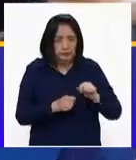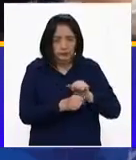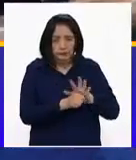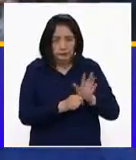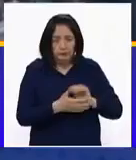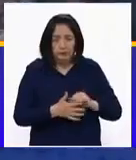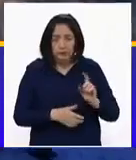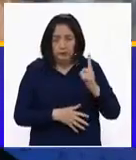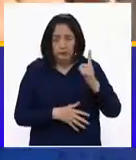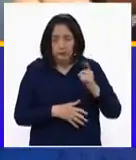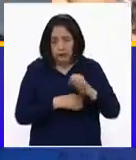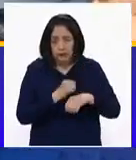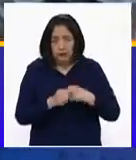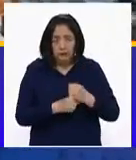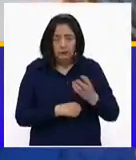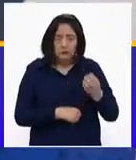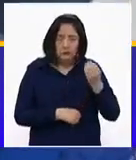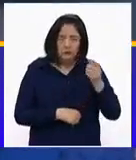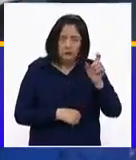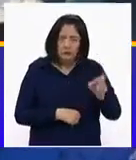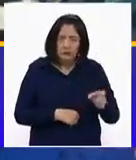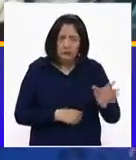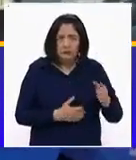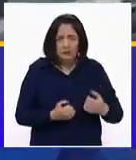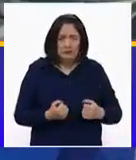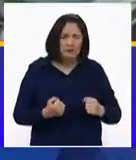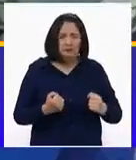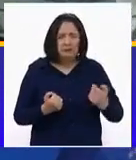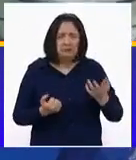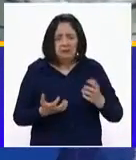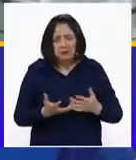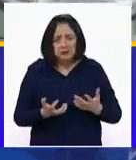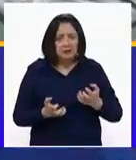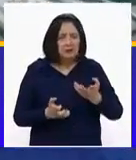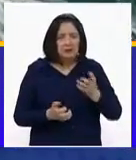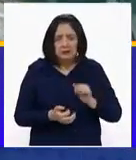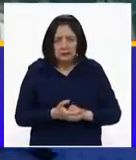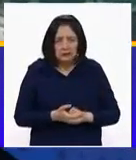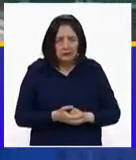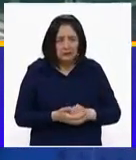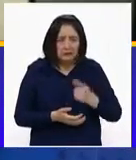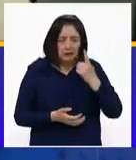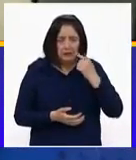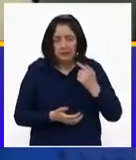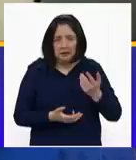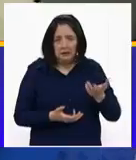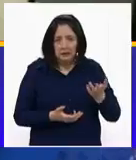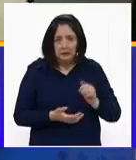menos el primer año, porque era una persona beligerante que trataba de ponerse él